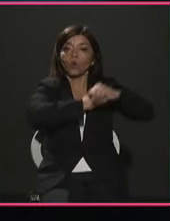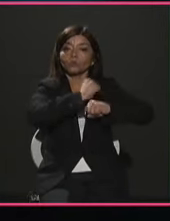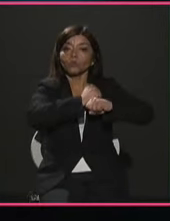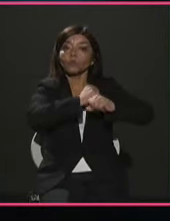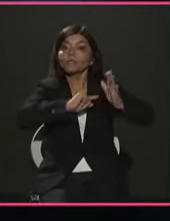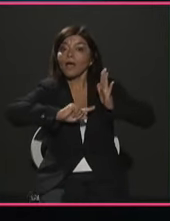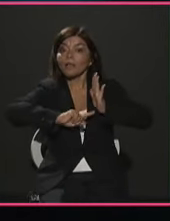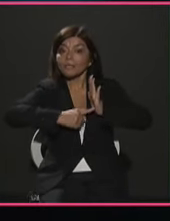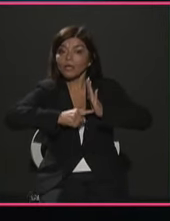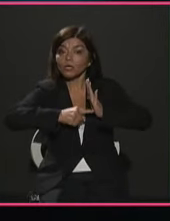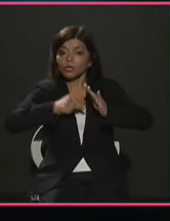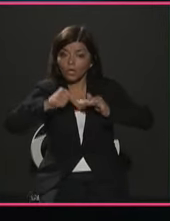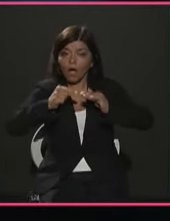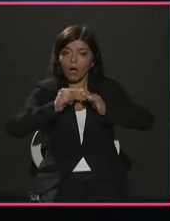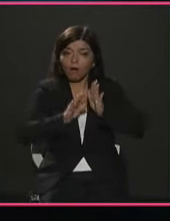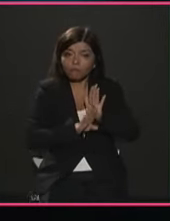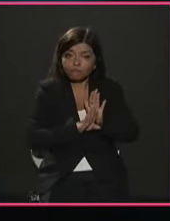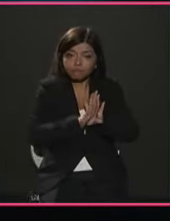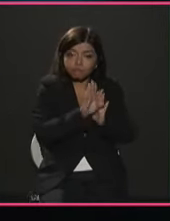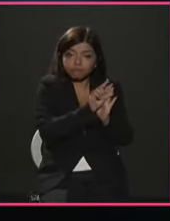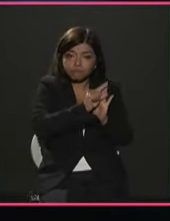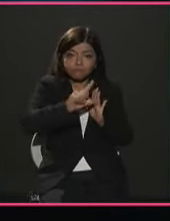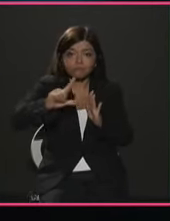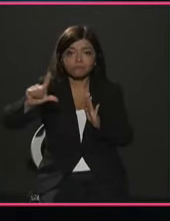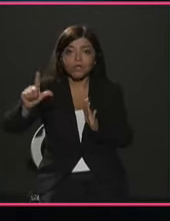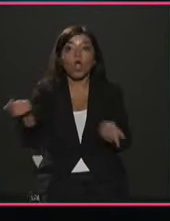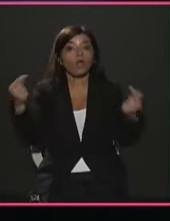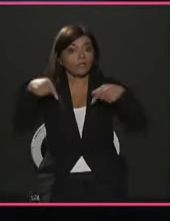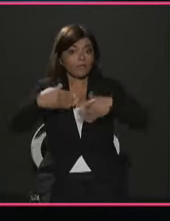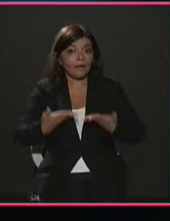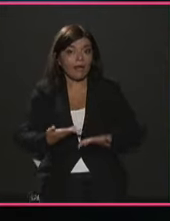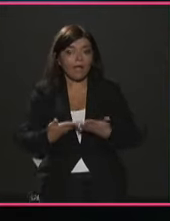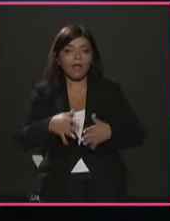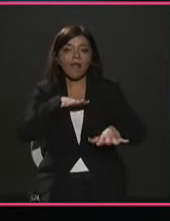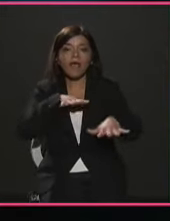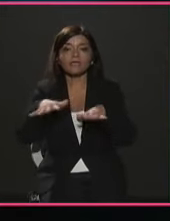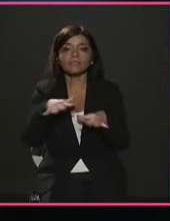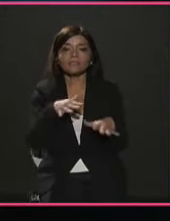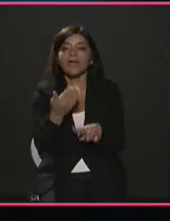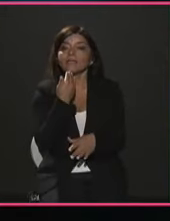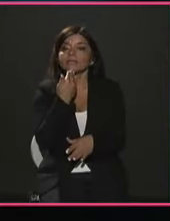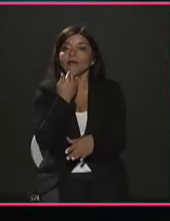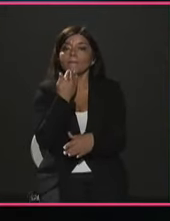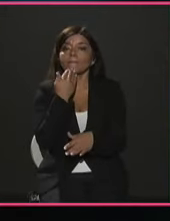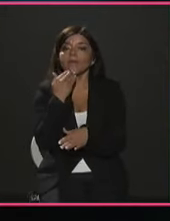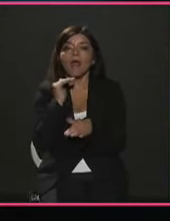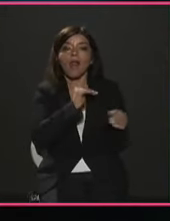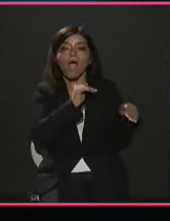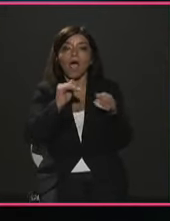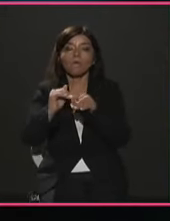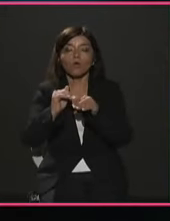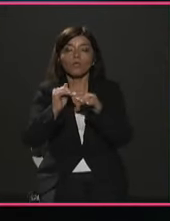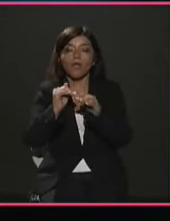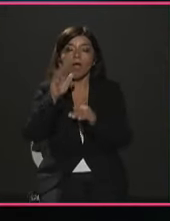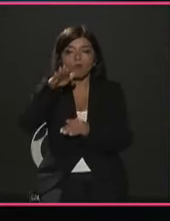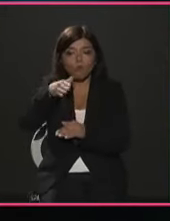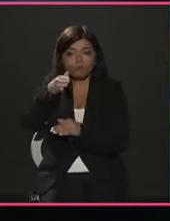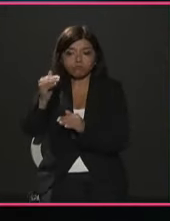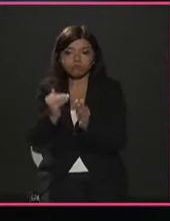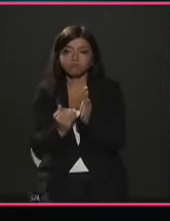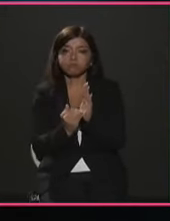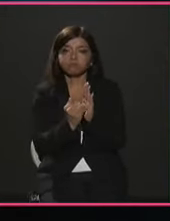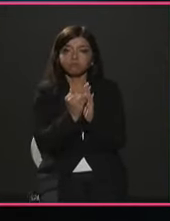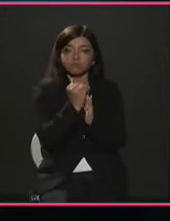tecnológica que en Chile está creciendo Y que hoy día se hace presente No solo en Estas actividades sino que también apoyando en la agenda de crecimiento